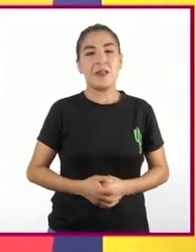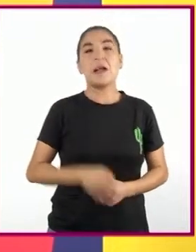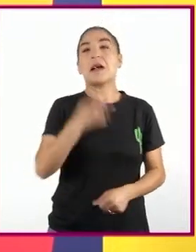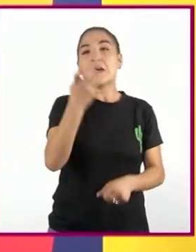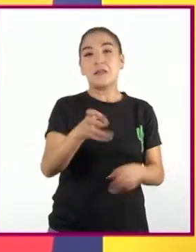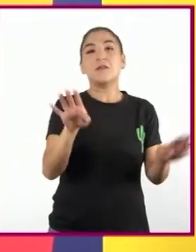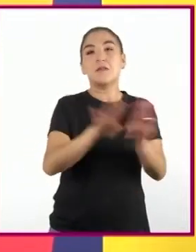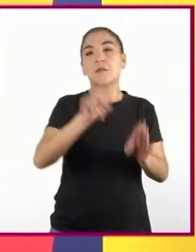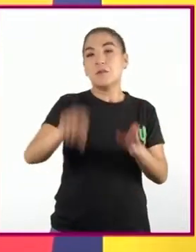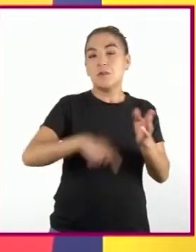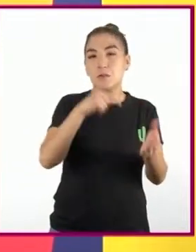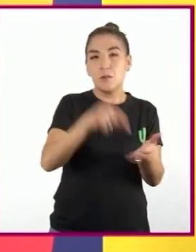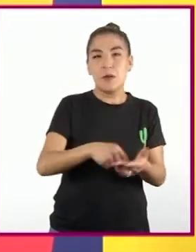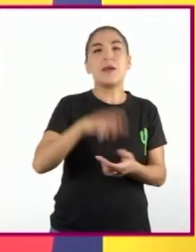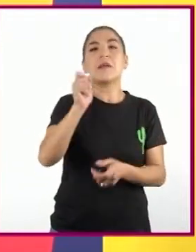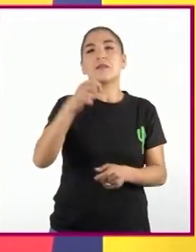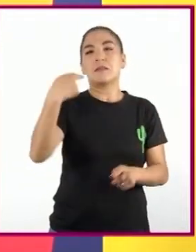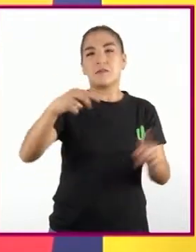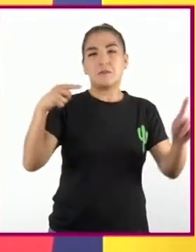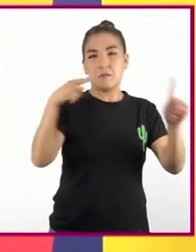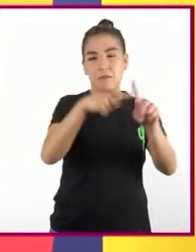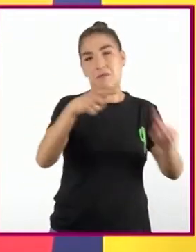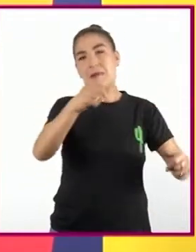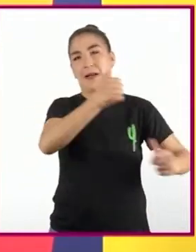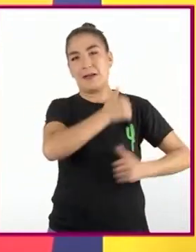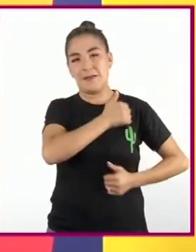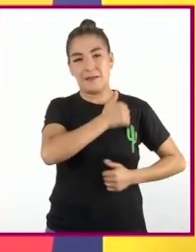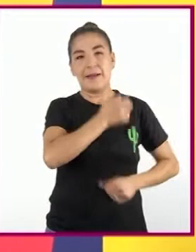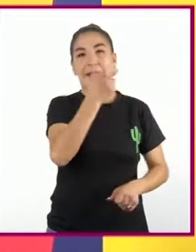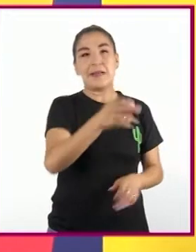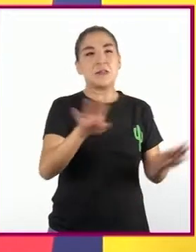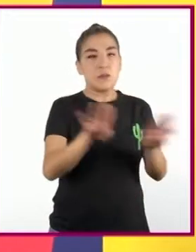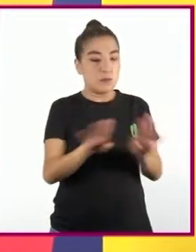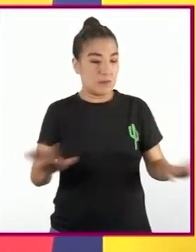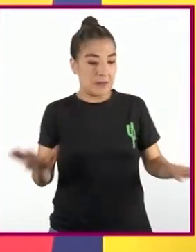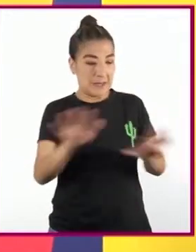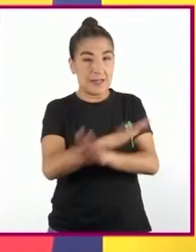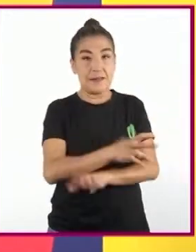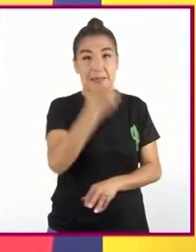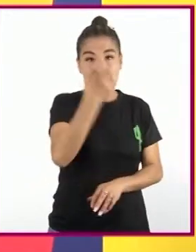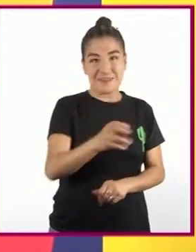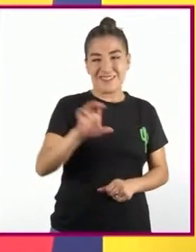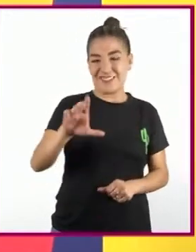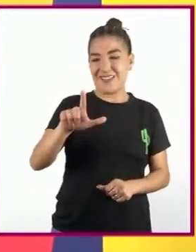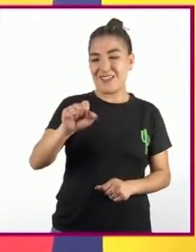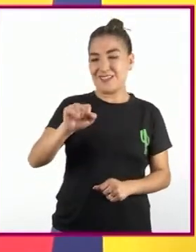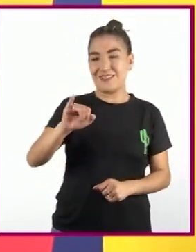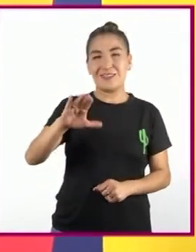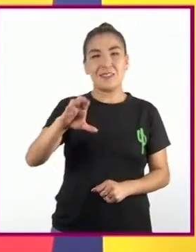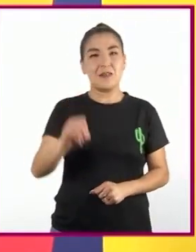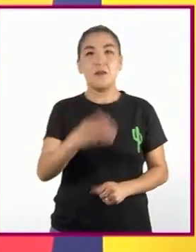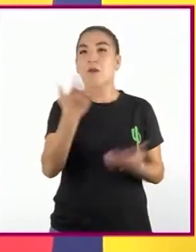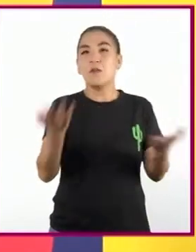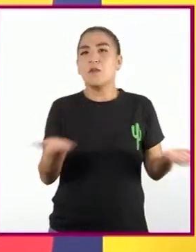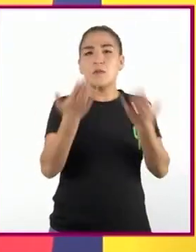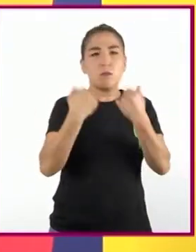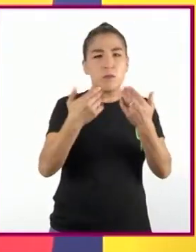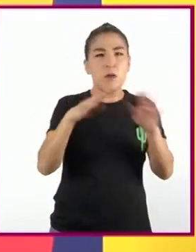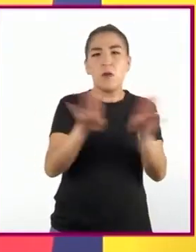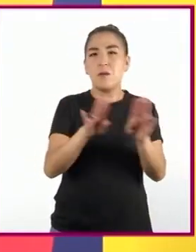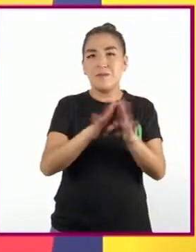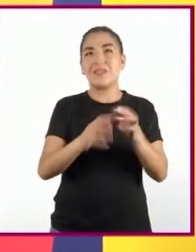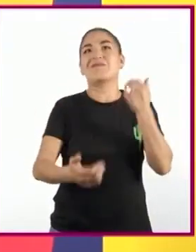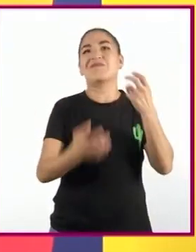incrementa de manera inusual el aparato militar. Esto no significa que durante el Clásico no hubieran existido constantes